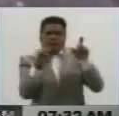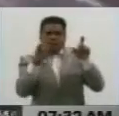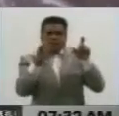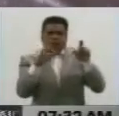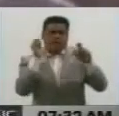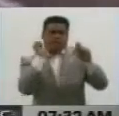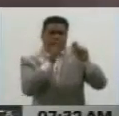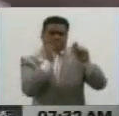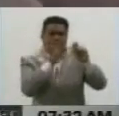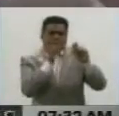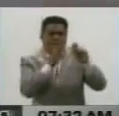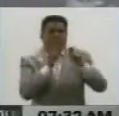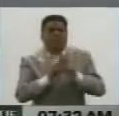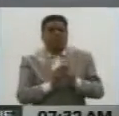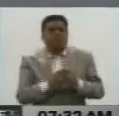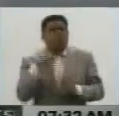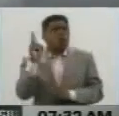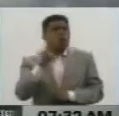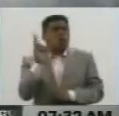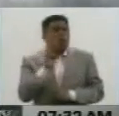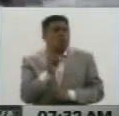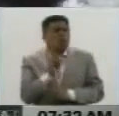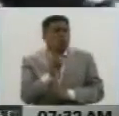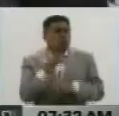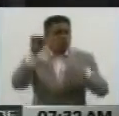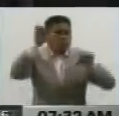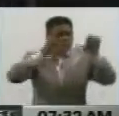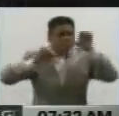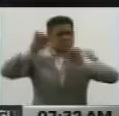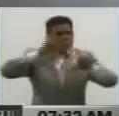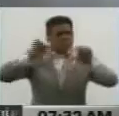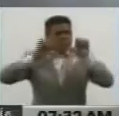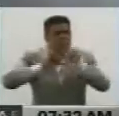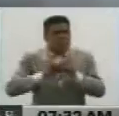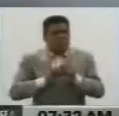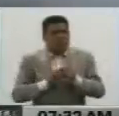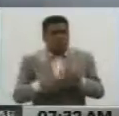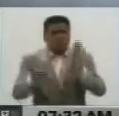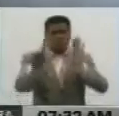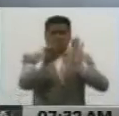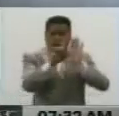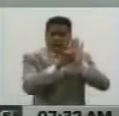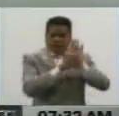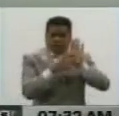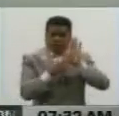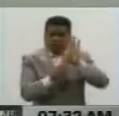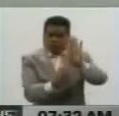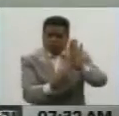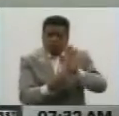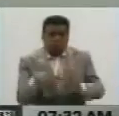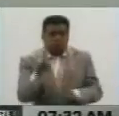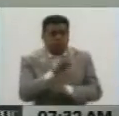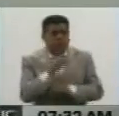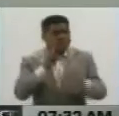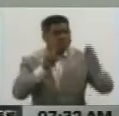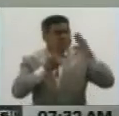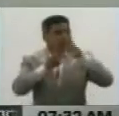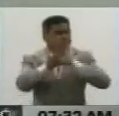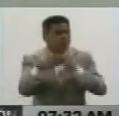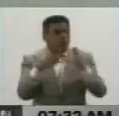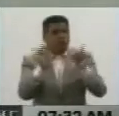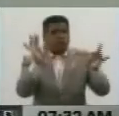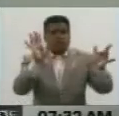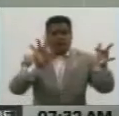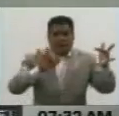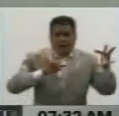la prohibición del uso de mercurio en todas sus actividades. Decreto que va en consonancia con la visión de una actividad